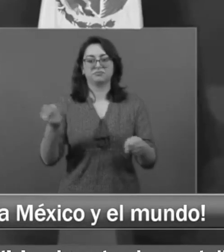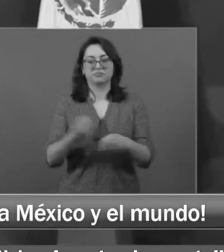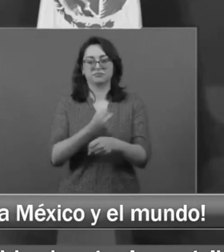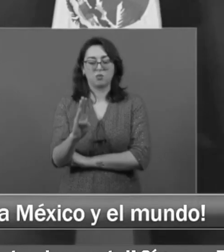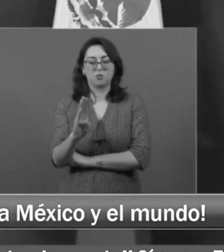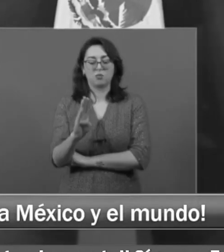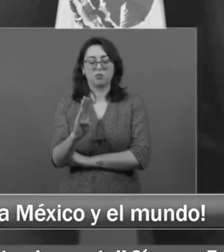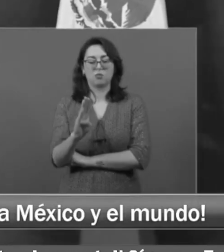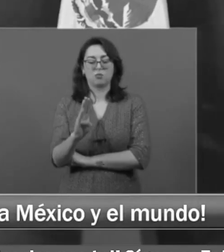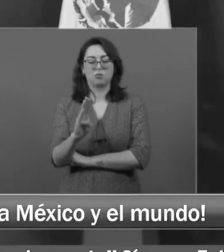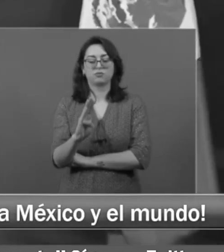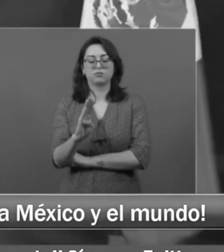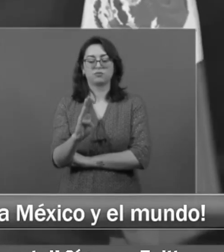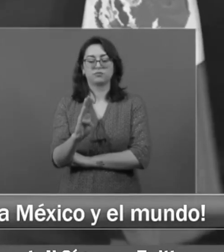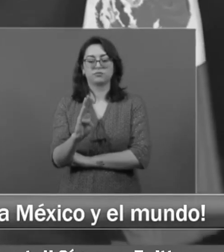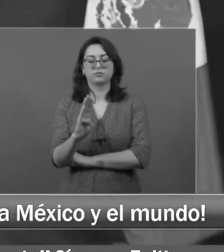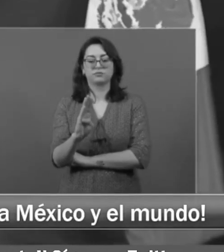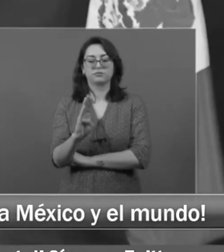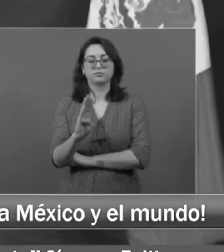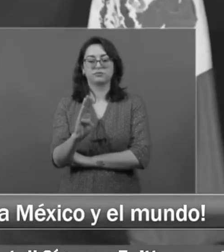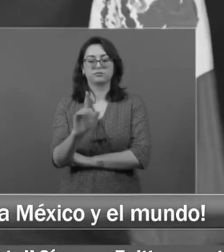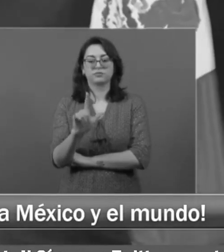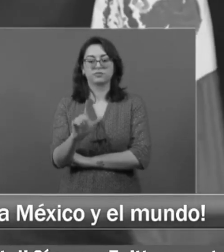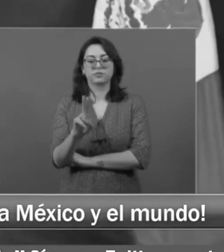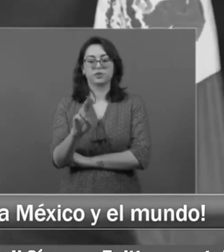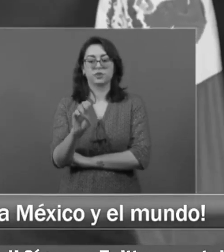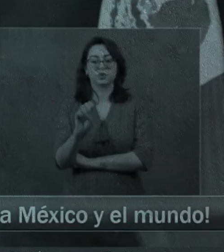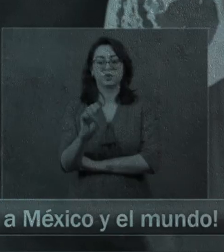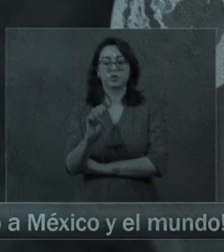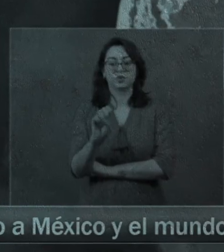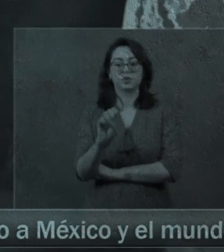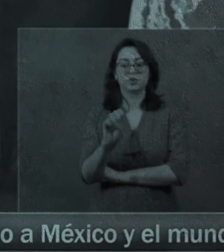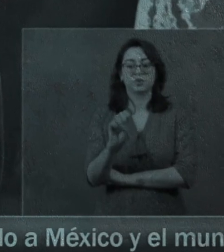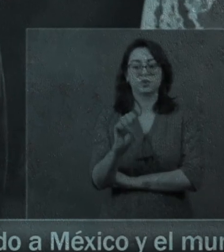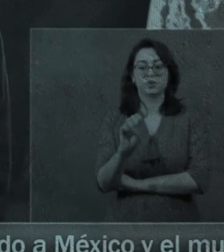gobernación a Luisa María